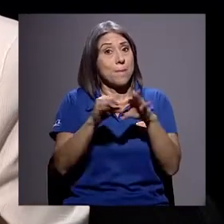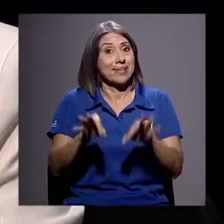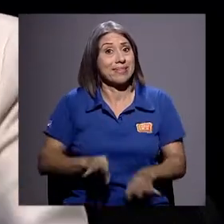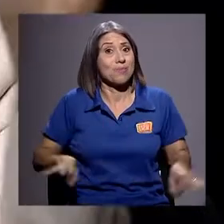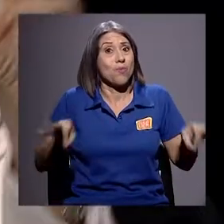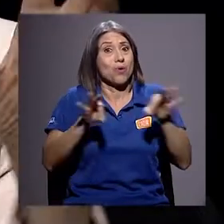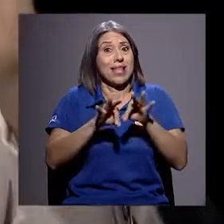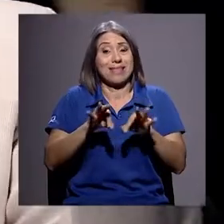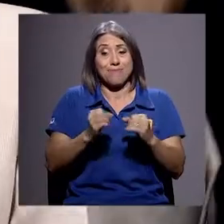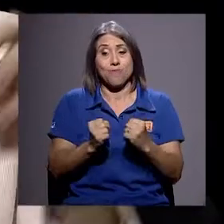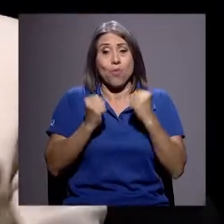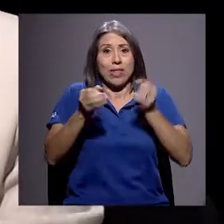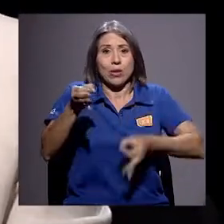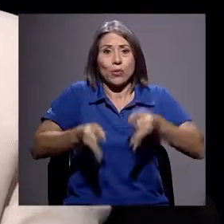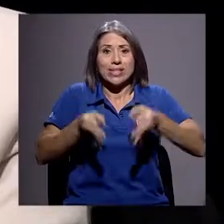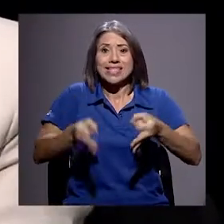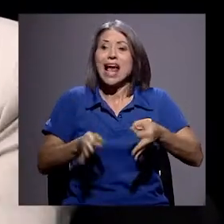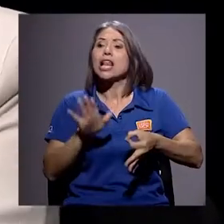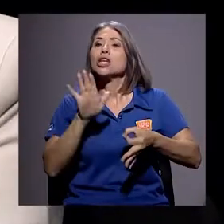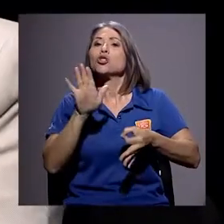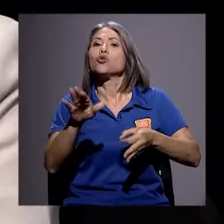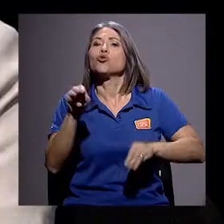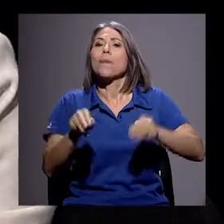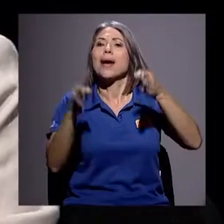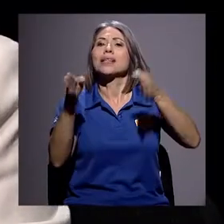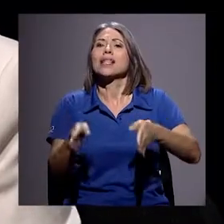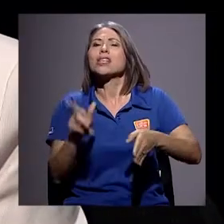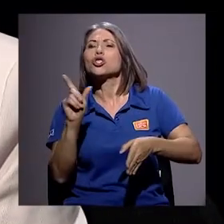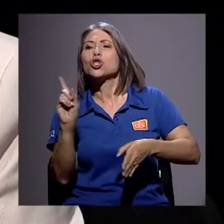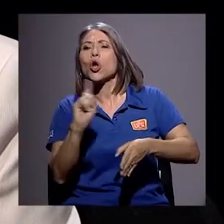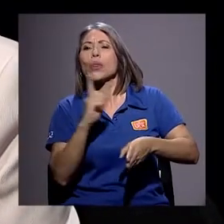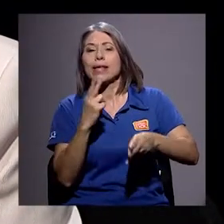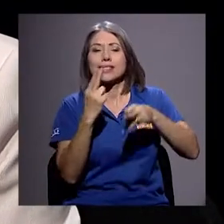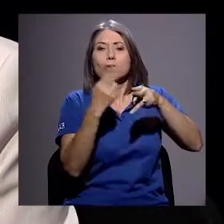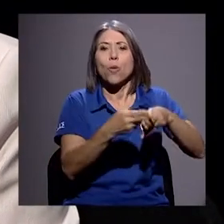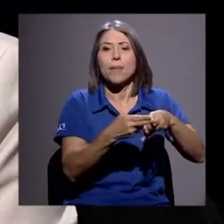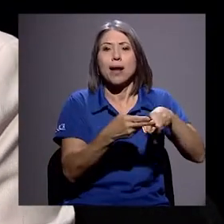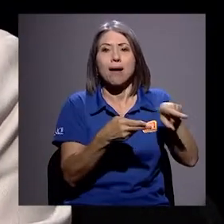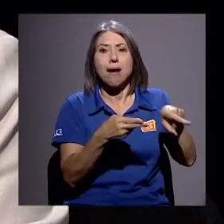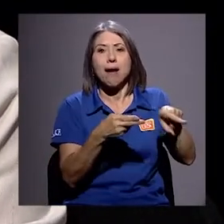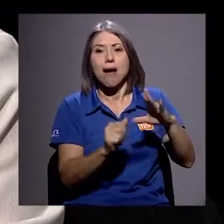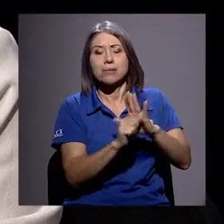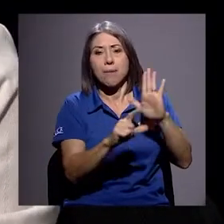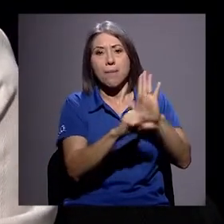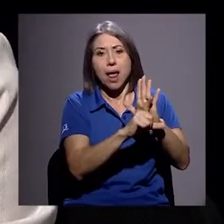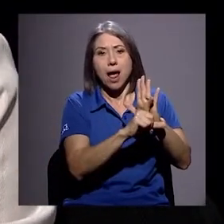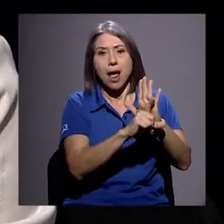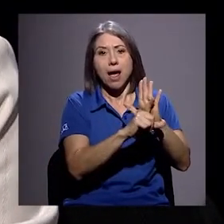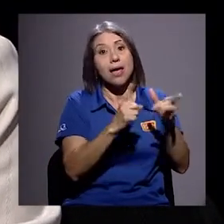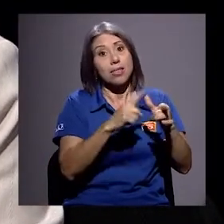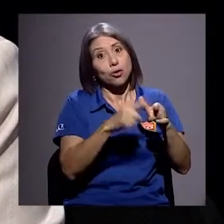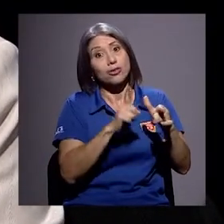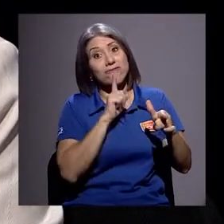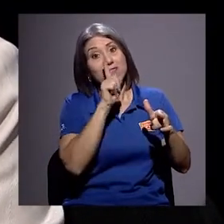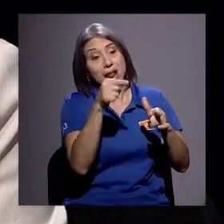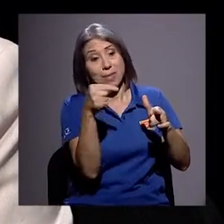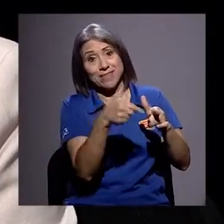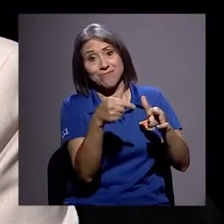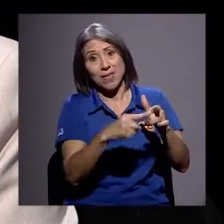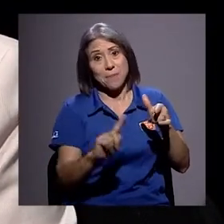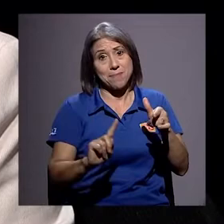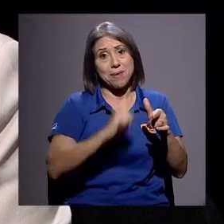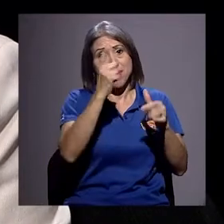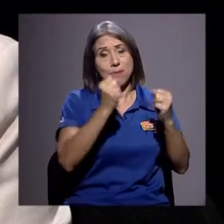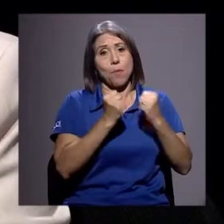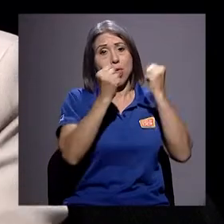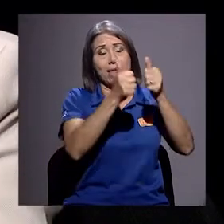su élite su cupo hace verdad el nombramiento de la familia entonces realmente el primer poder por algo es el primer poder